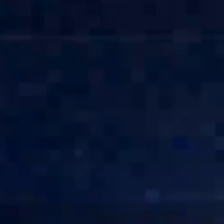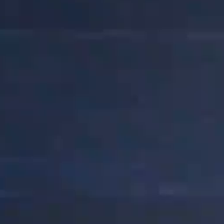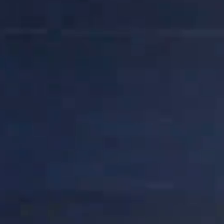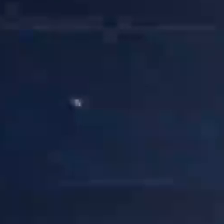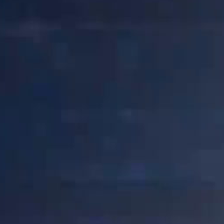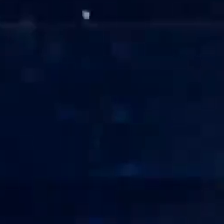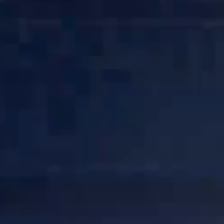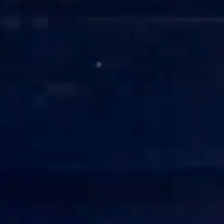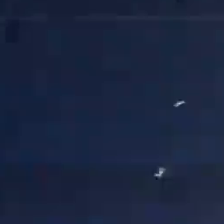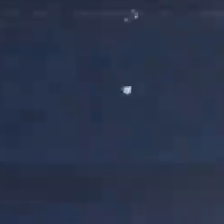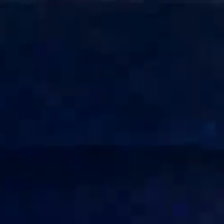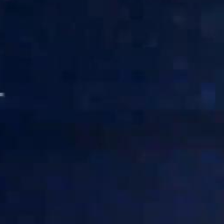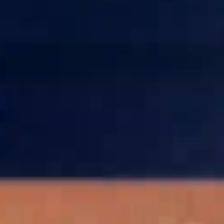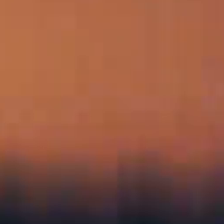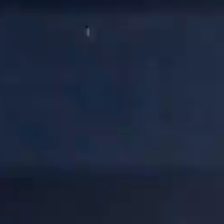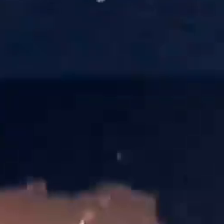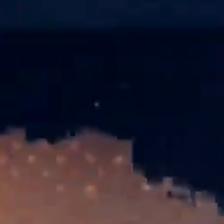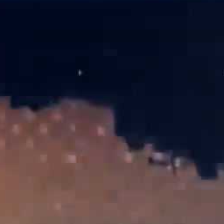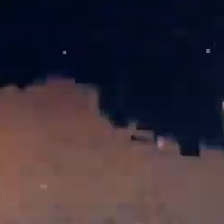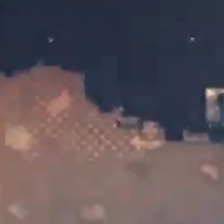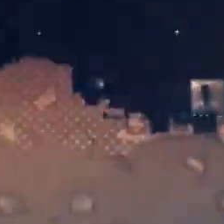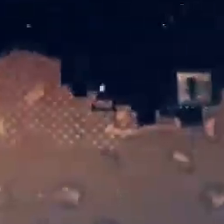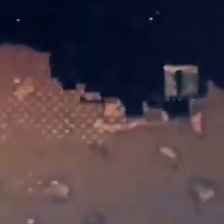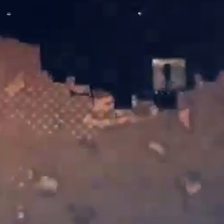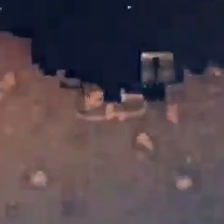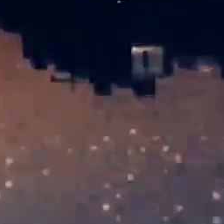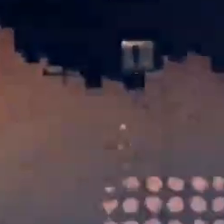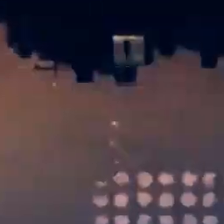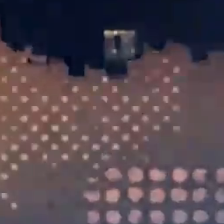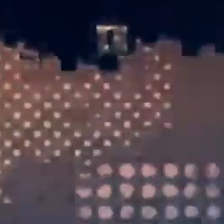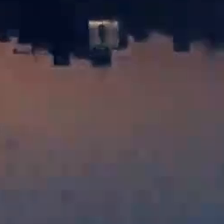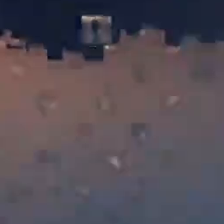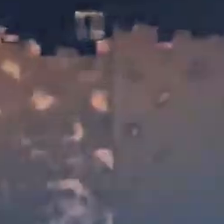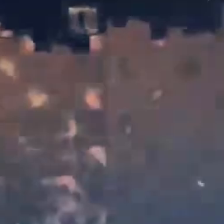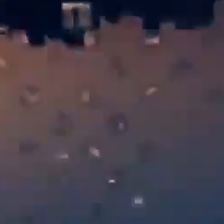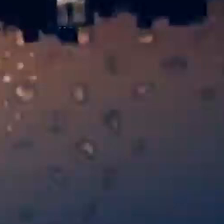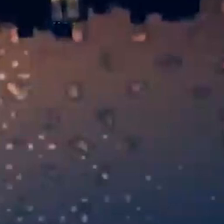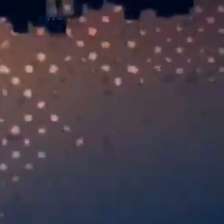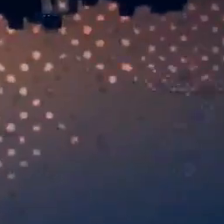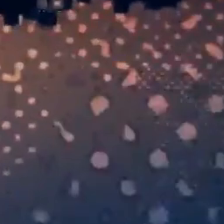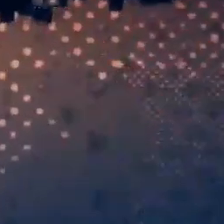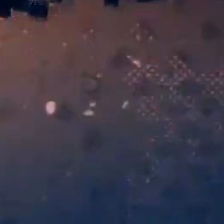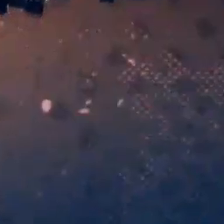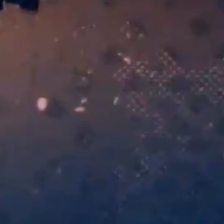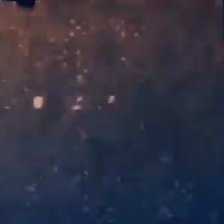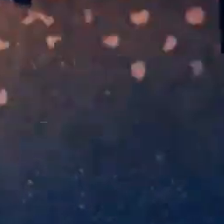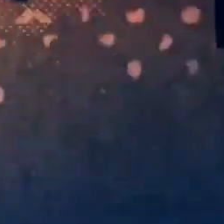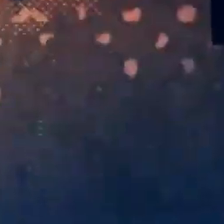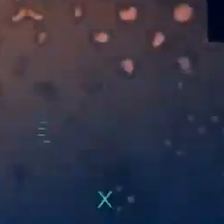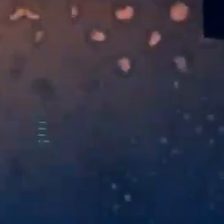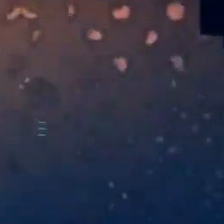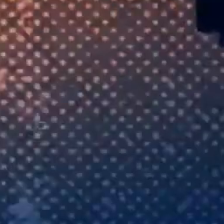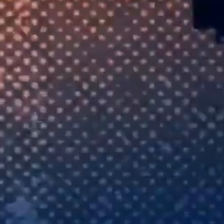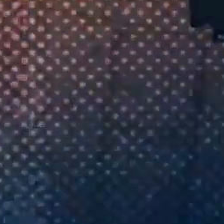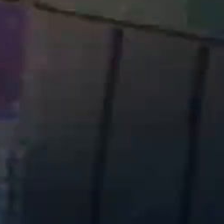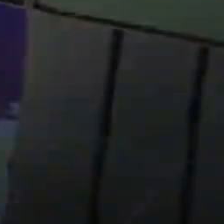cemento, la fauna se revuelve. Historias cotidianas en un puzzle diferente. Hablando, la gente se entiende. Todo lo mejor